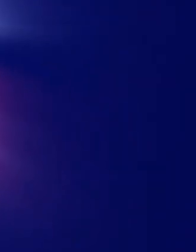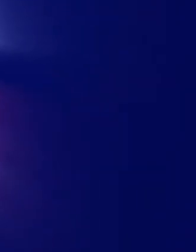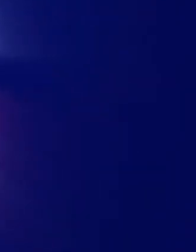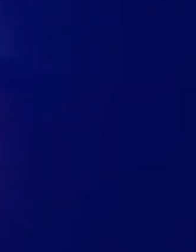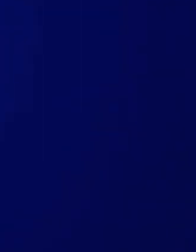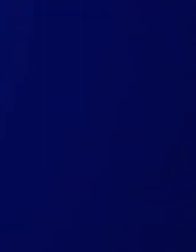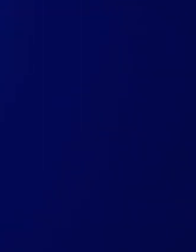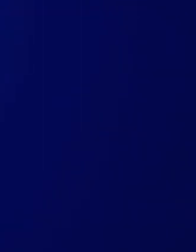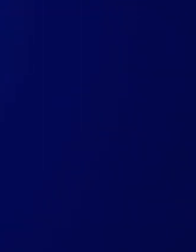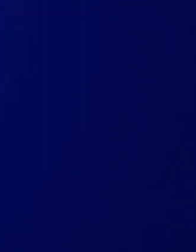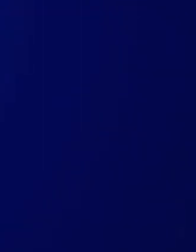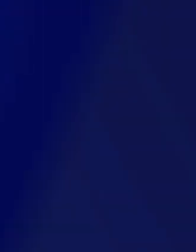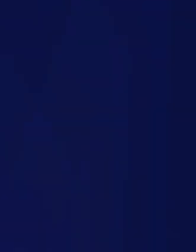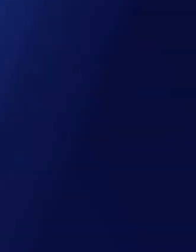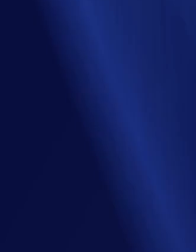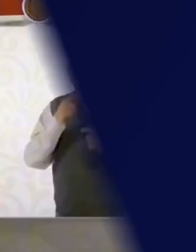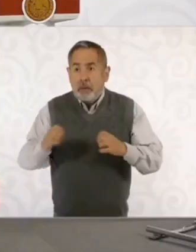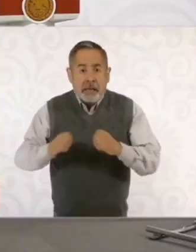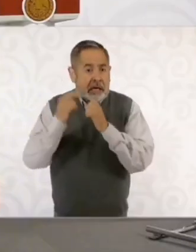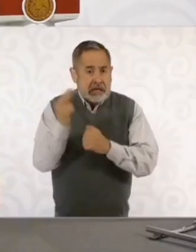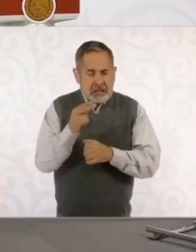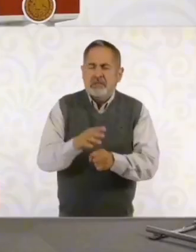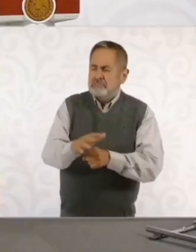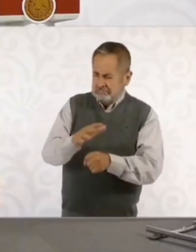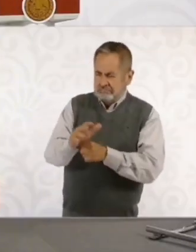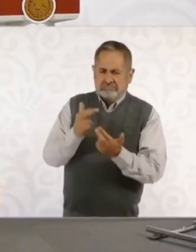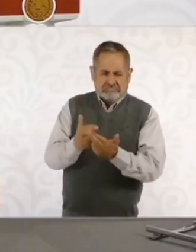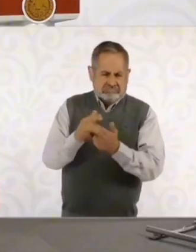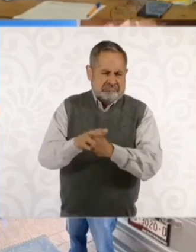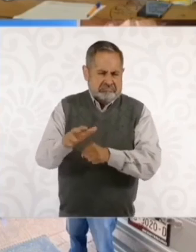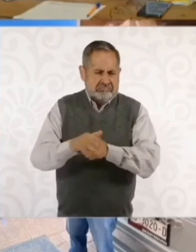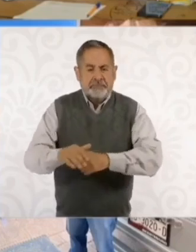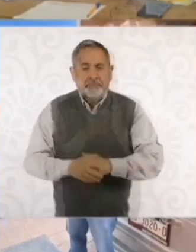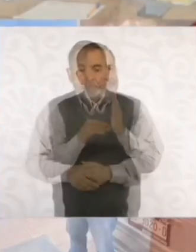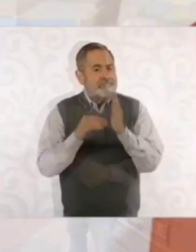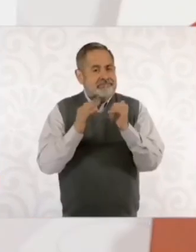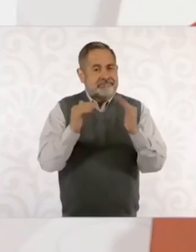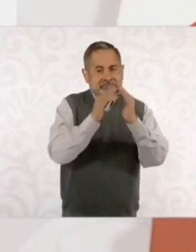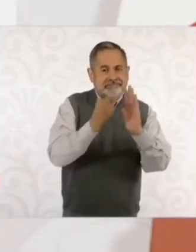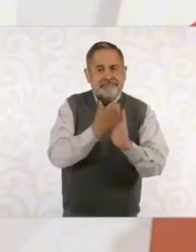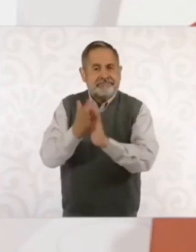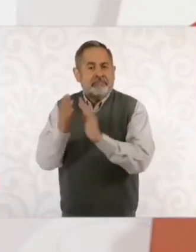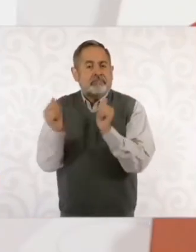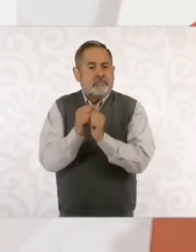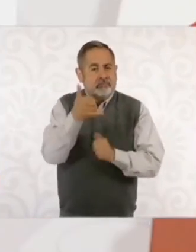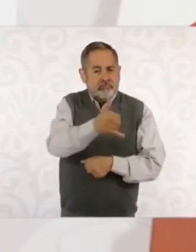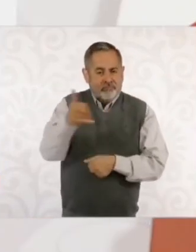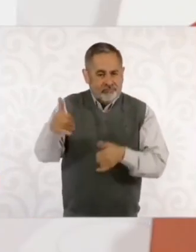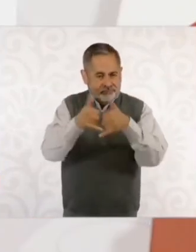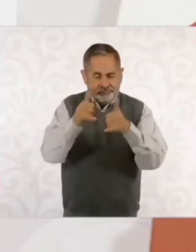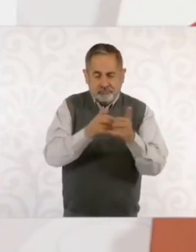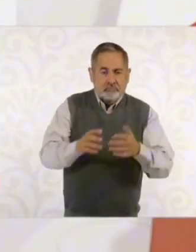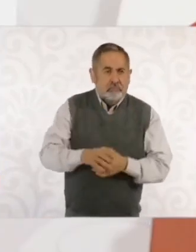Esta es la información para hoy en NX Noticias. IMSS Bienestar garantiza abasto de medicamentos en México. Celebra Claudia Sheinbaum